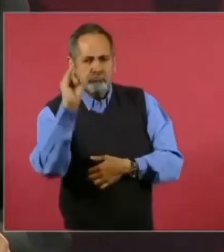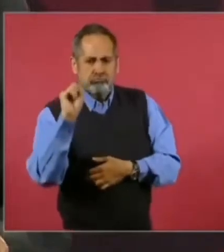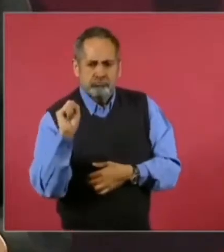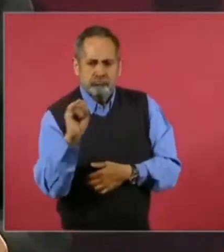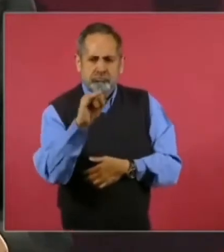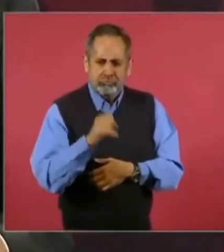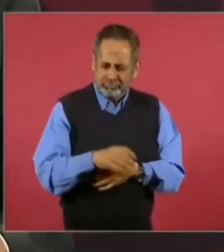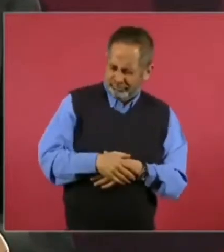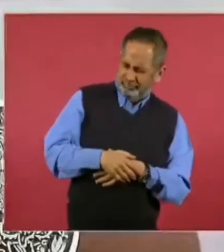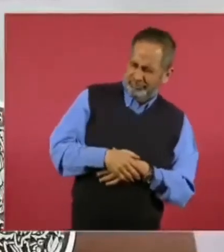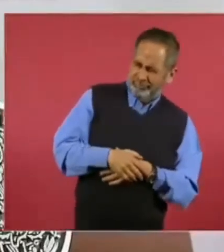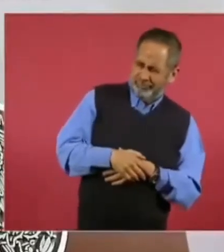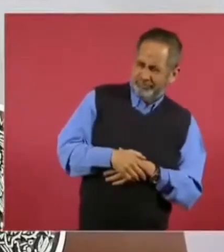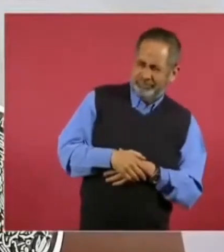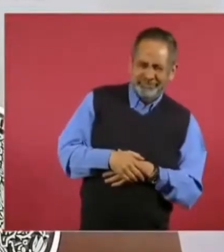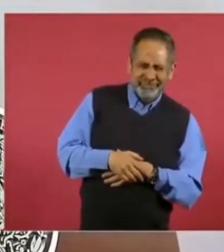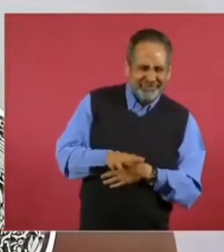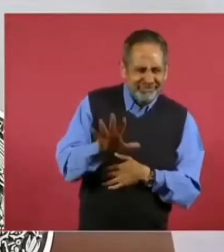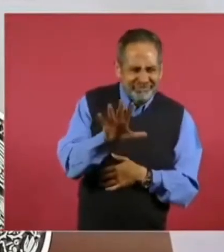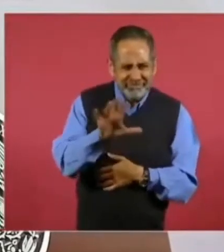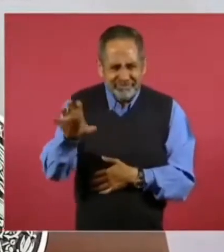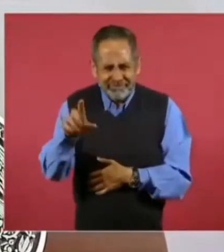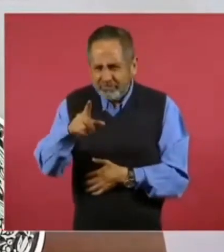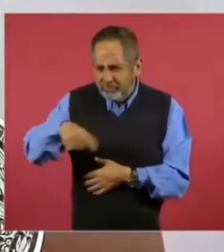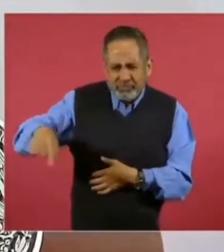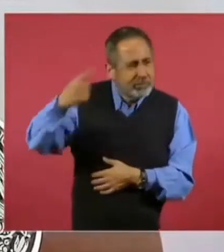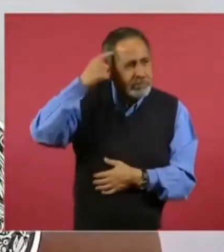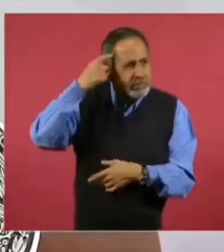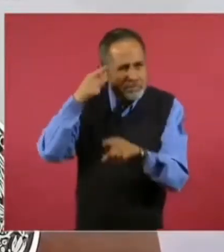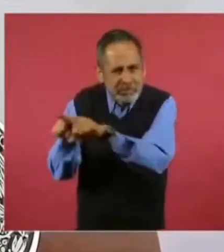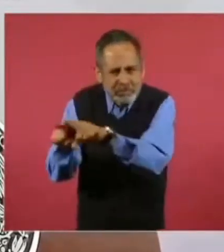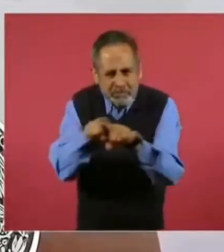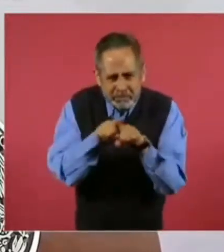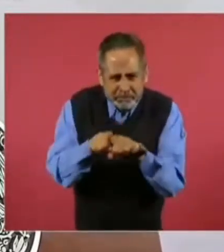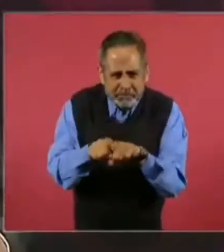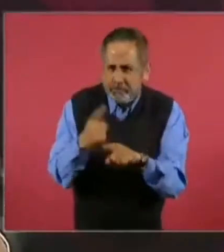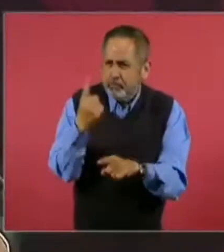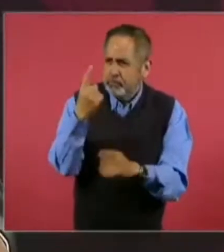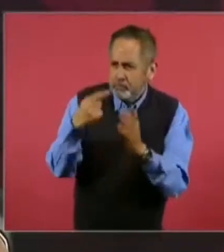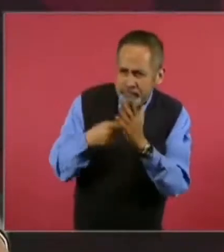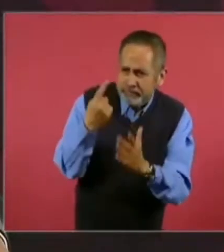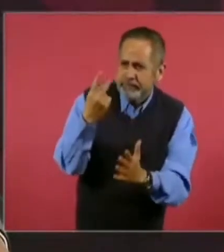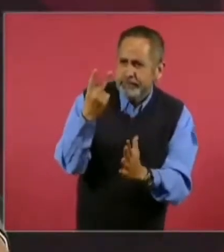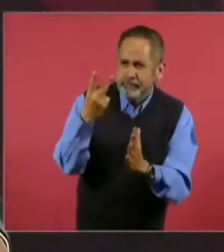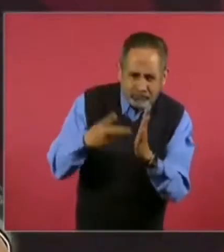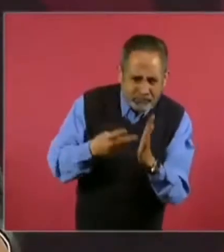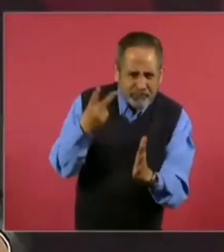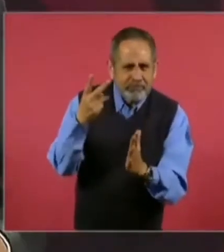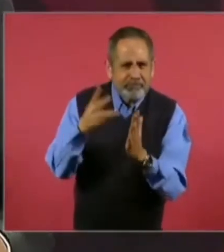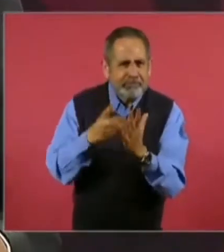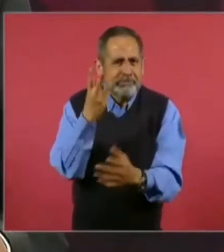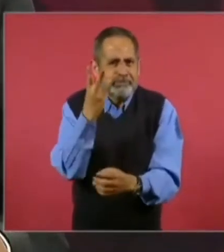votaron a favor del presupuesto. 3 años consecutivos.